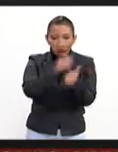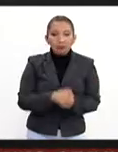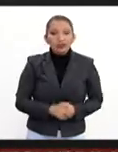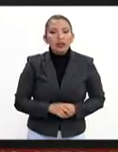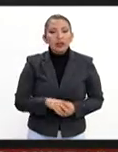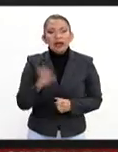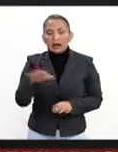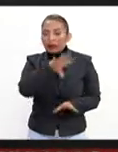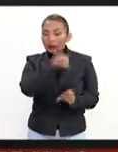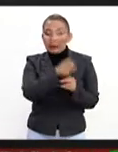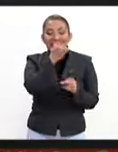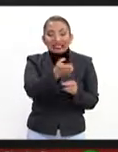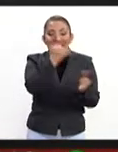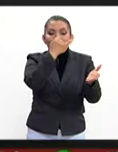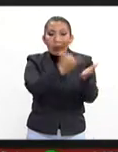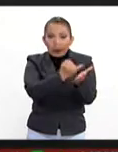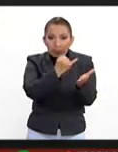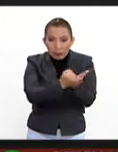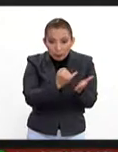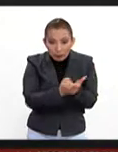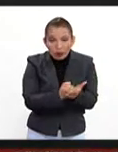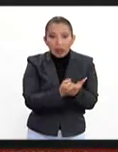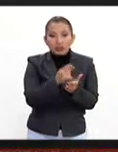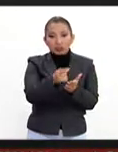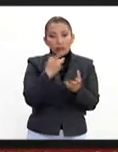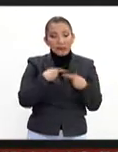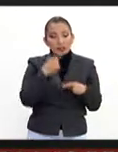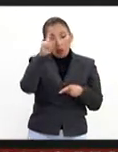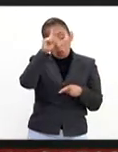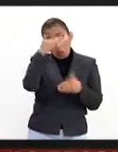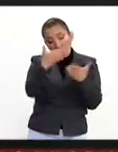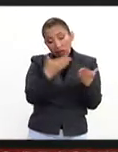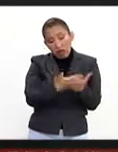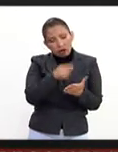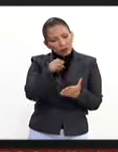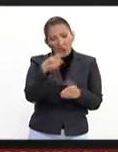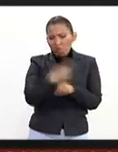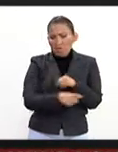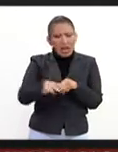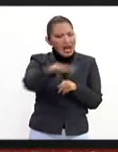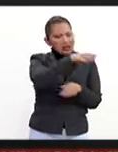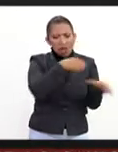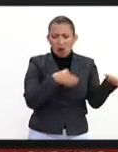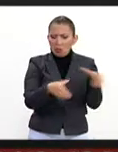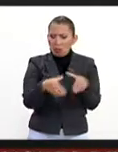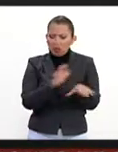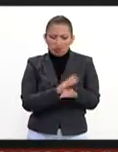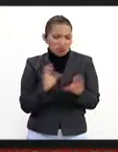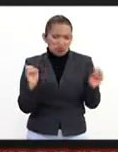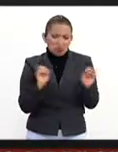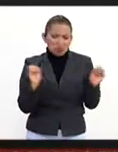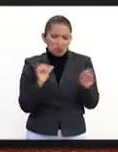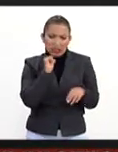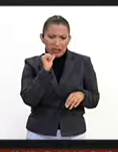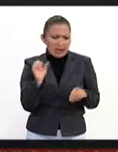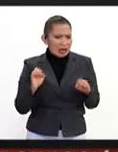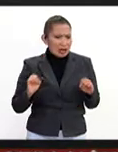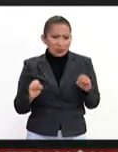Entonces, en esencia, esto es el impuesto. Quienes lo proponen dicen que no va a afectar al comercio porque